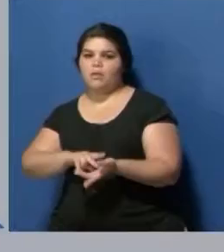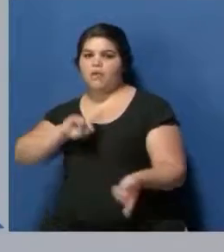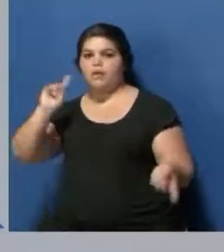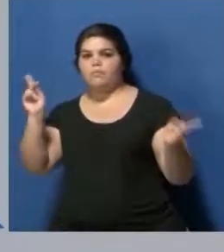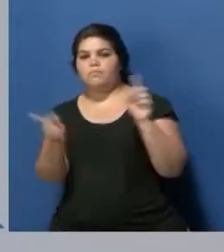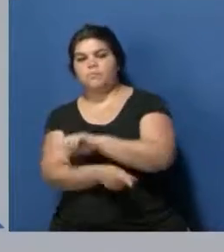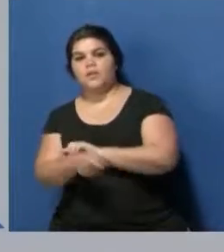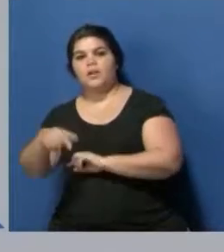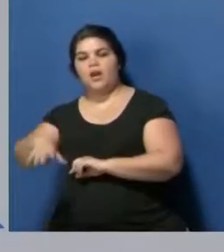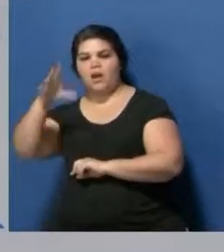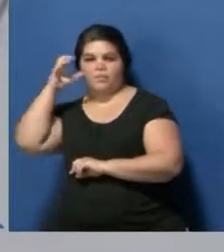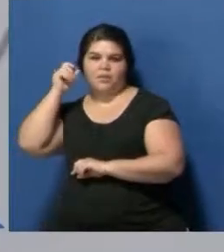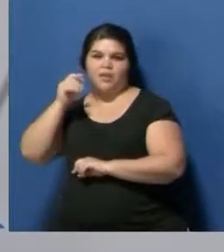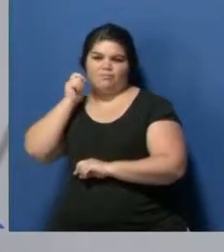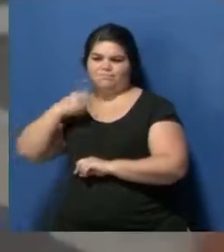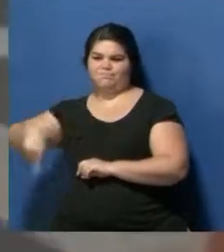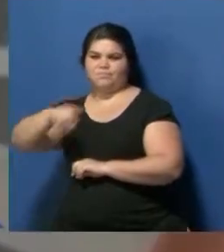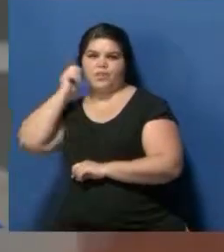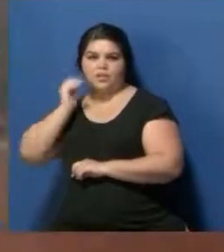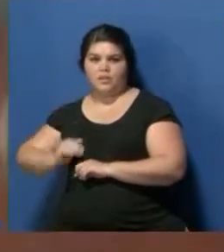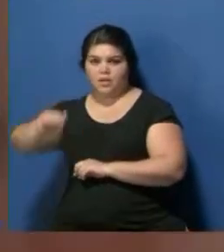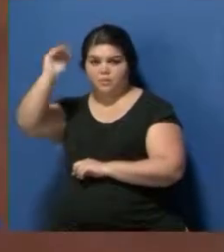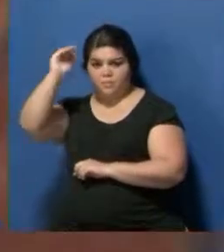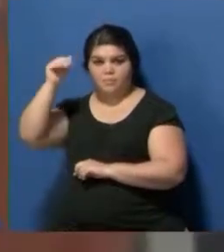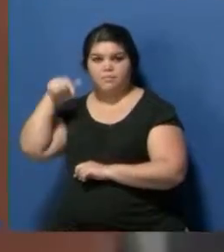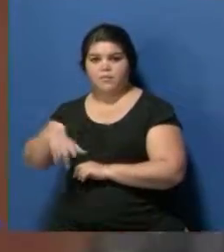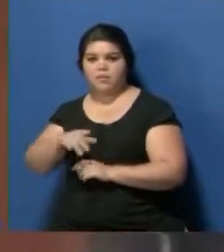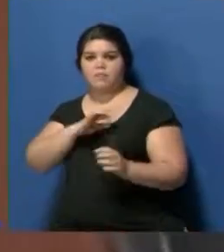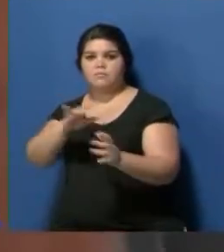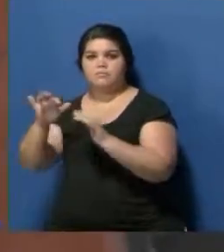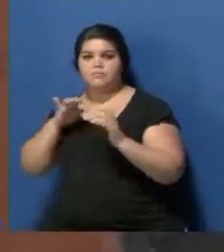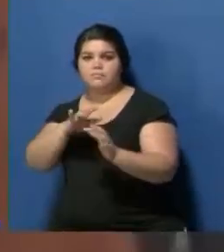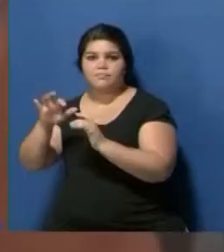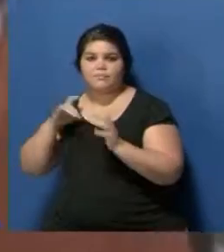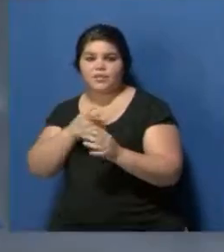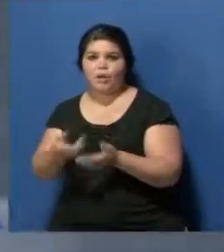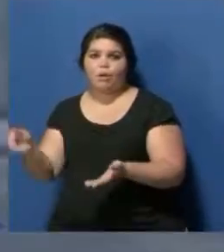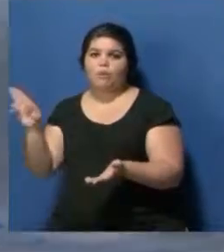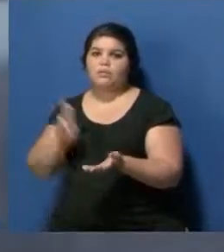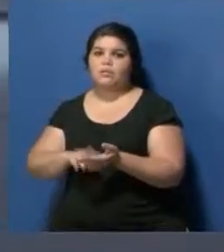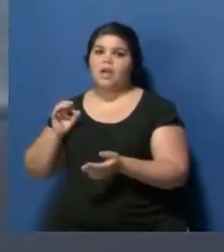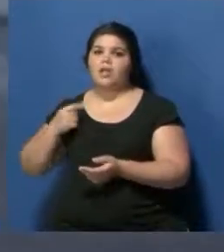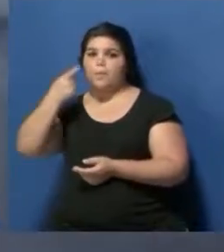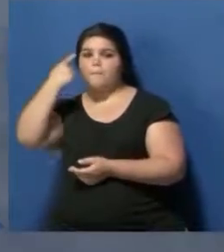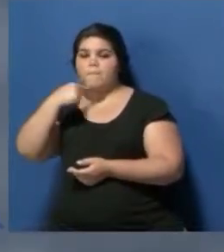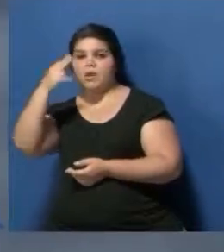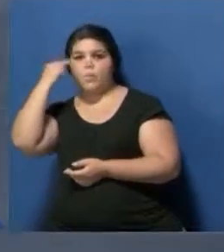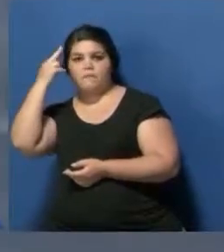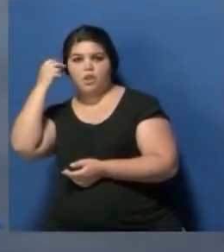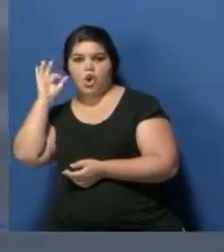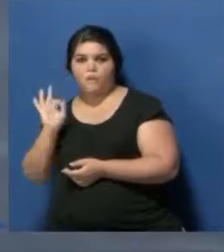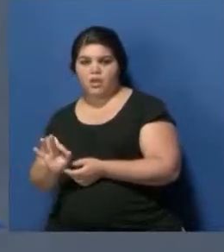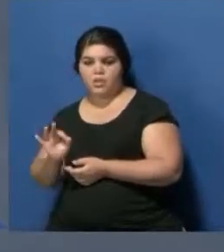somos más grandes, recordamos que estamos discutiendo las cosas que discutíamos en los años 90. Ustedes decían